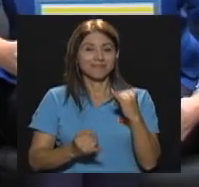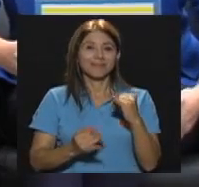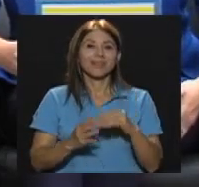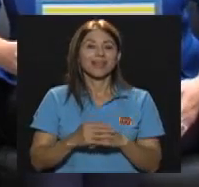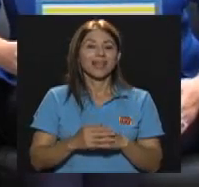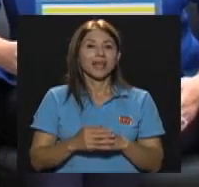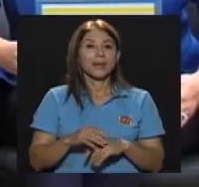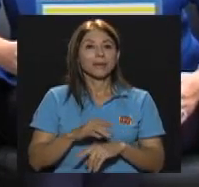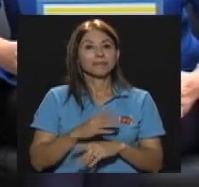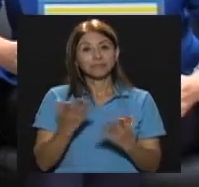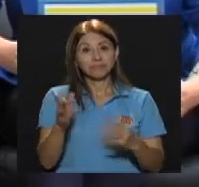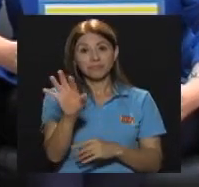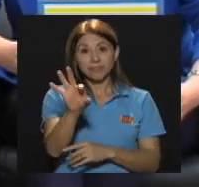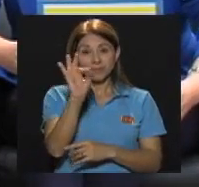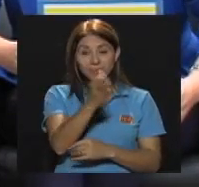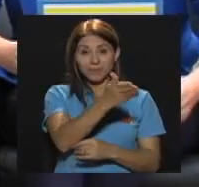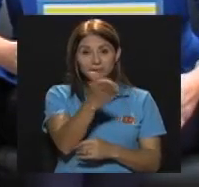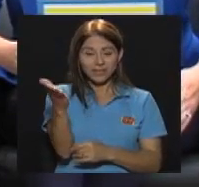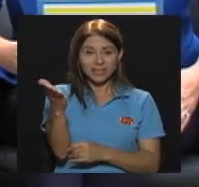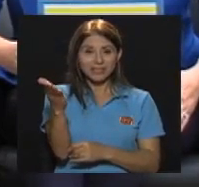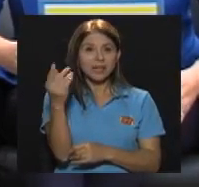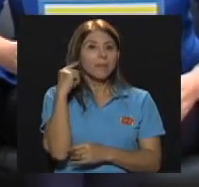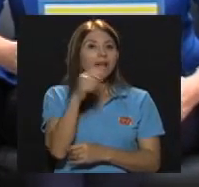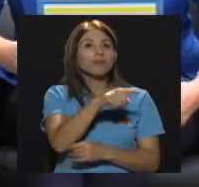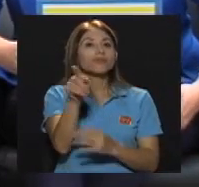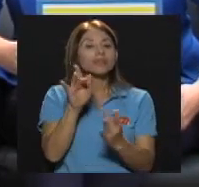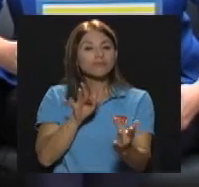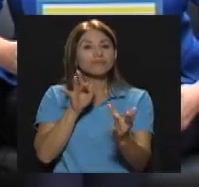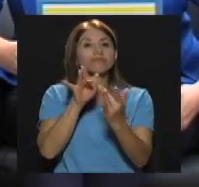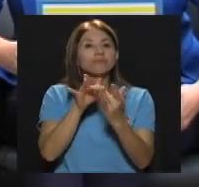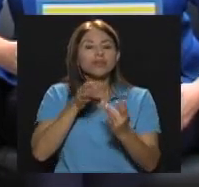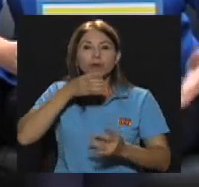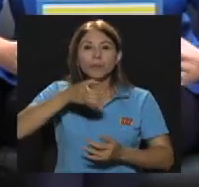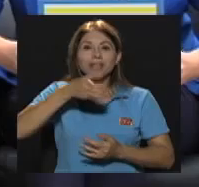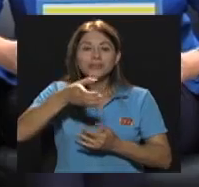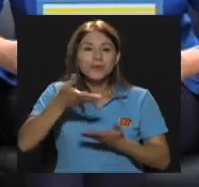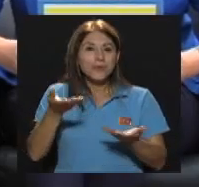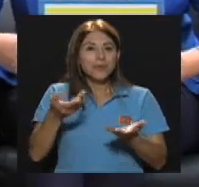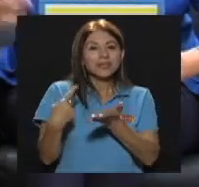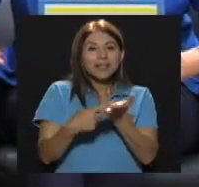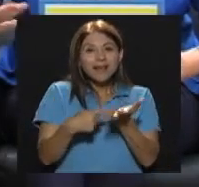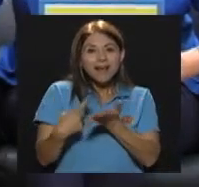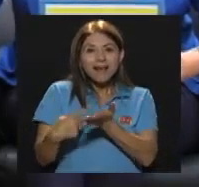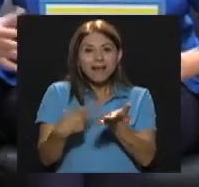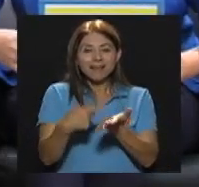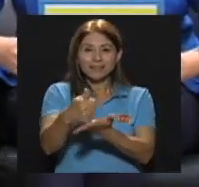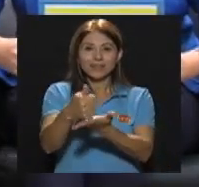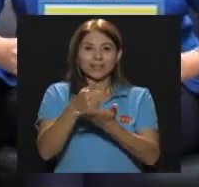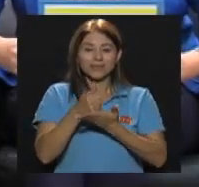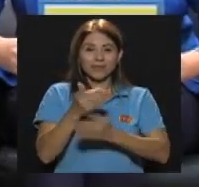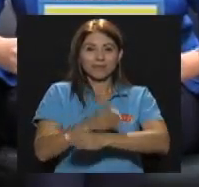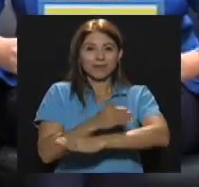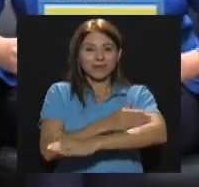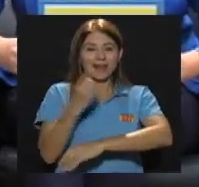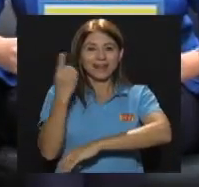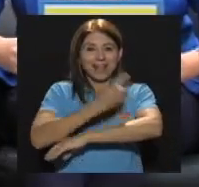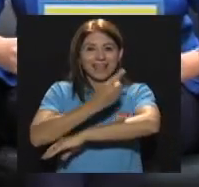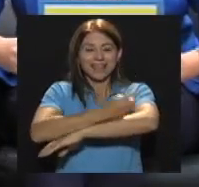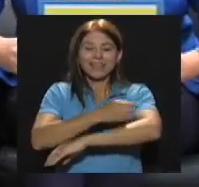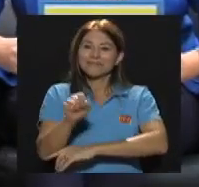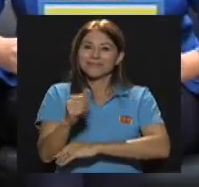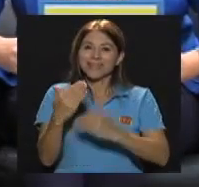sí invitarlos e invitarlas para que usted nos haga sus recomendaciones, sugerencias y por supuesto que nos ayude a mejorar cada día. Sí, muchísimas